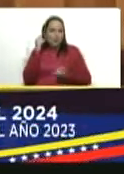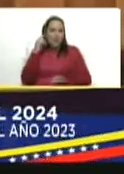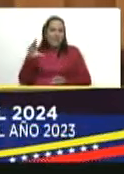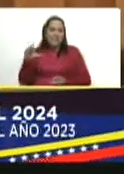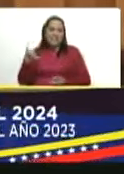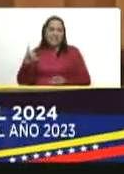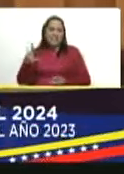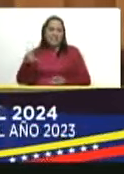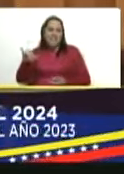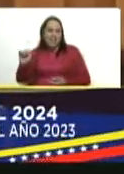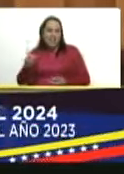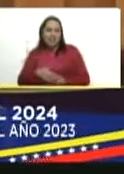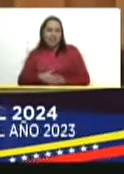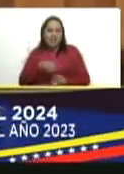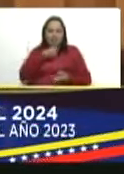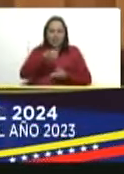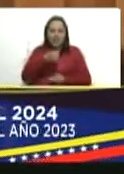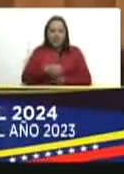Saludo a Silvia Flores, ¿vale?